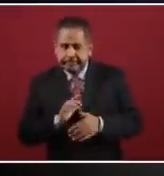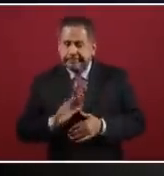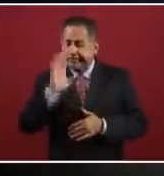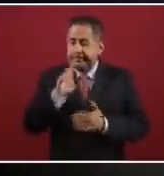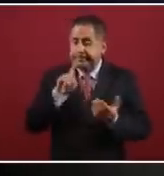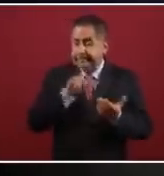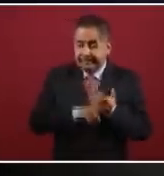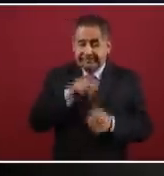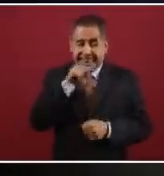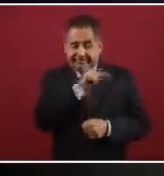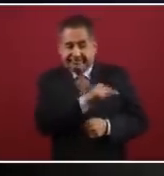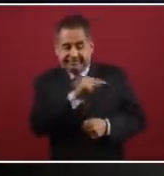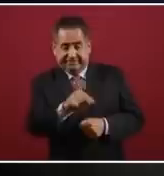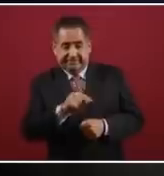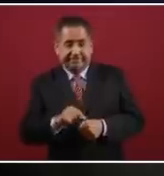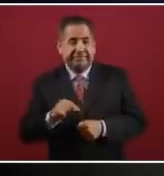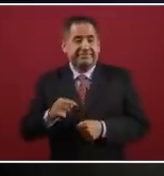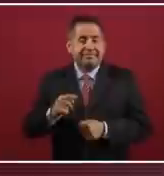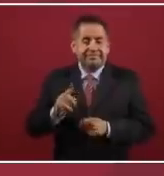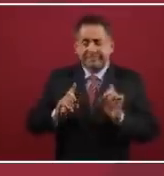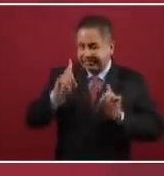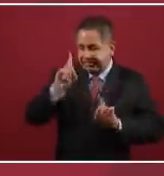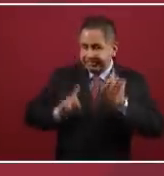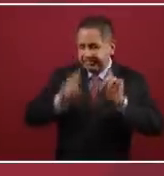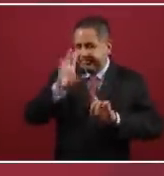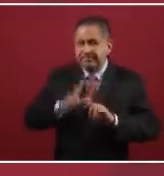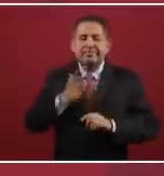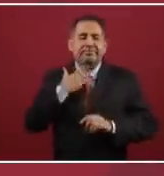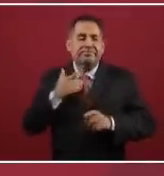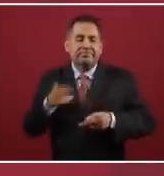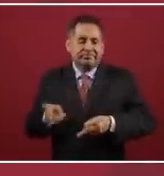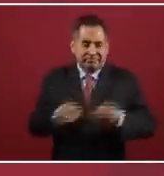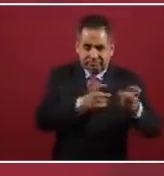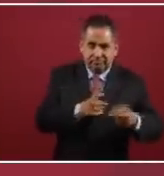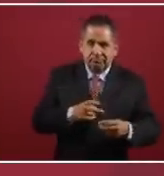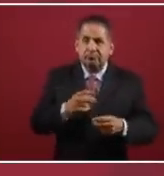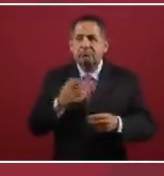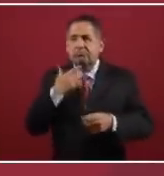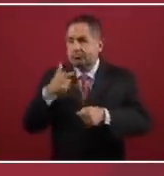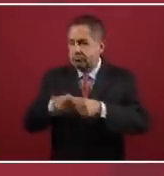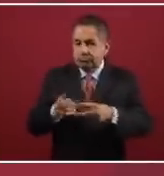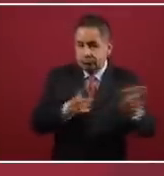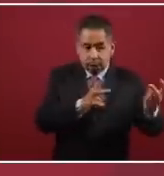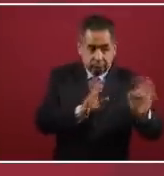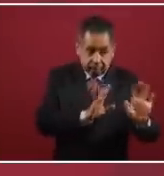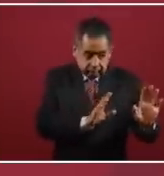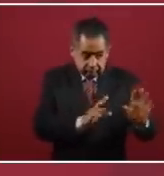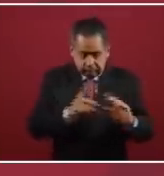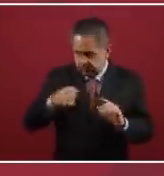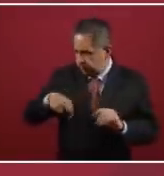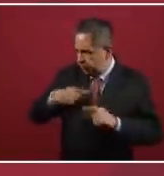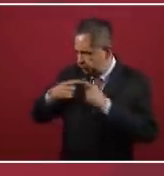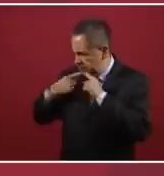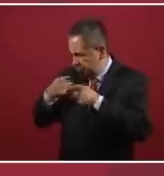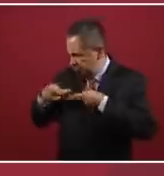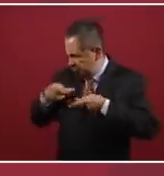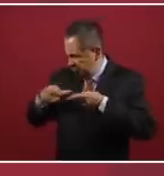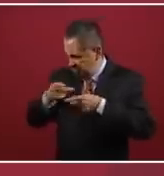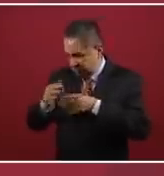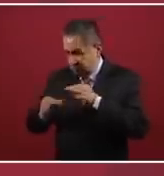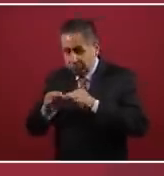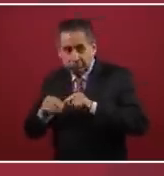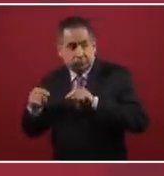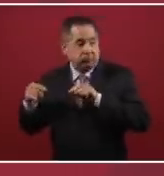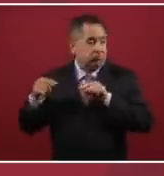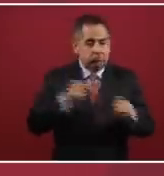se está vendiendo huachicol o huachigás, nosotros armamos estos operativos, en algunas